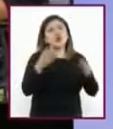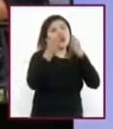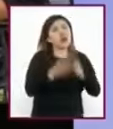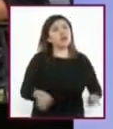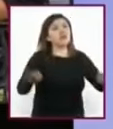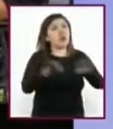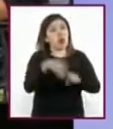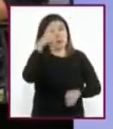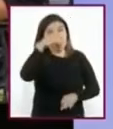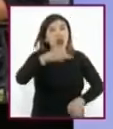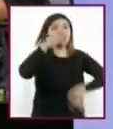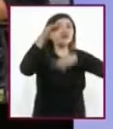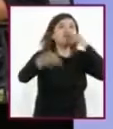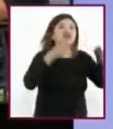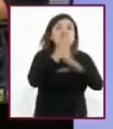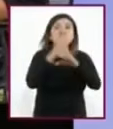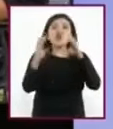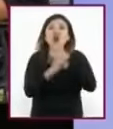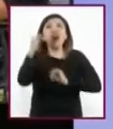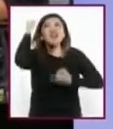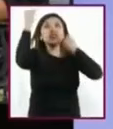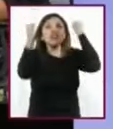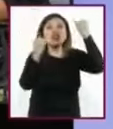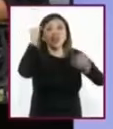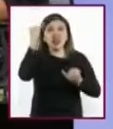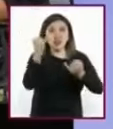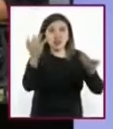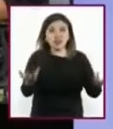importantes para la difusión de ideas, ¿no?